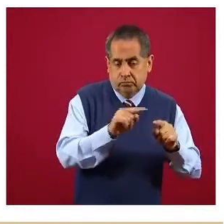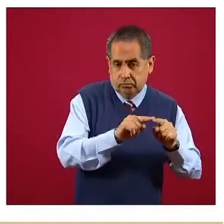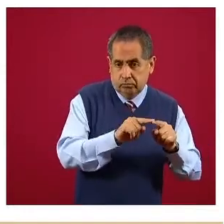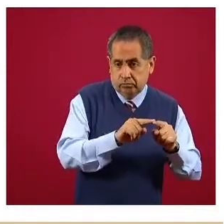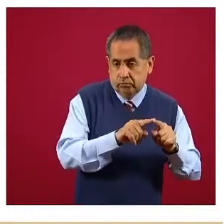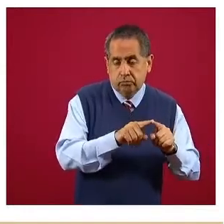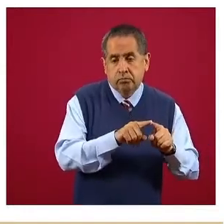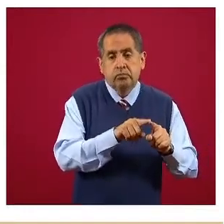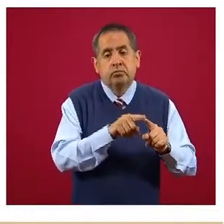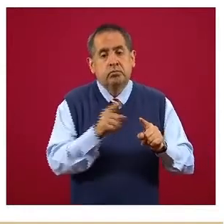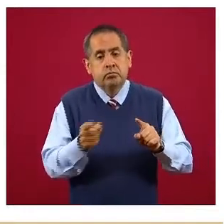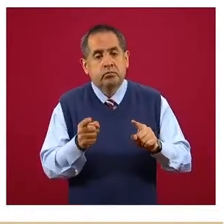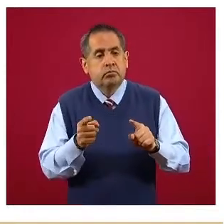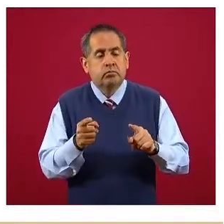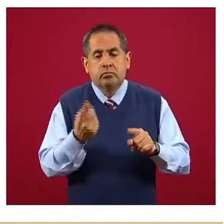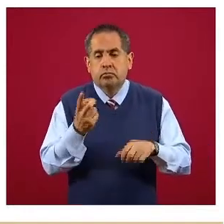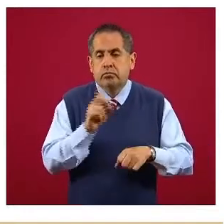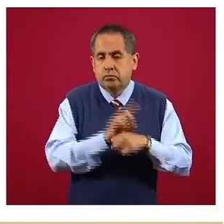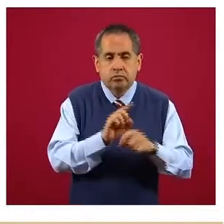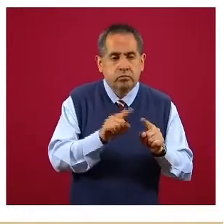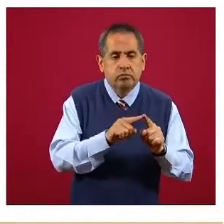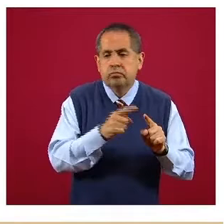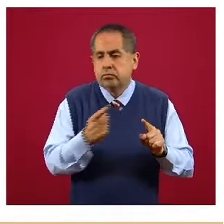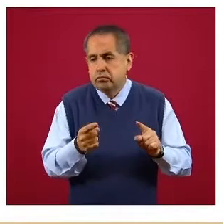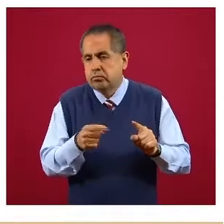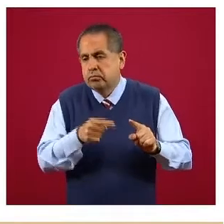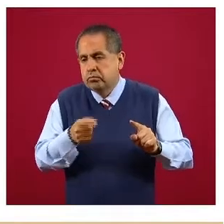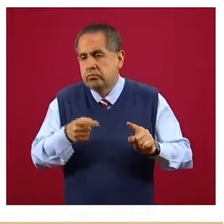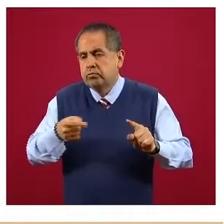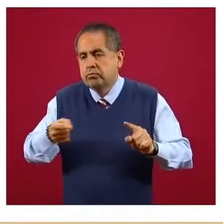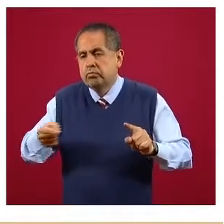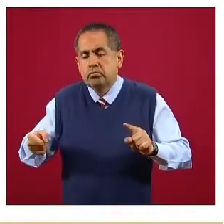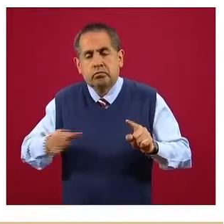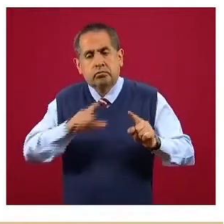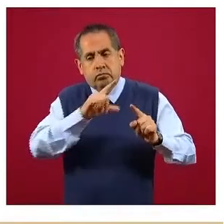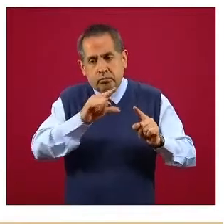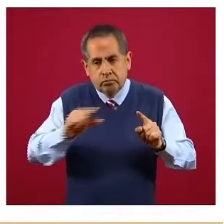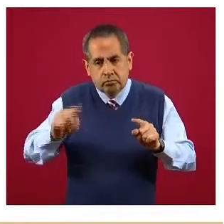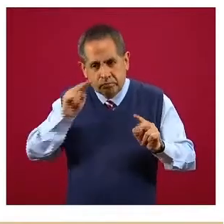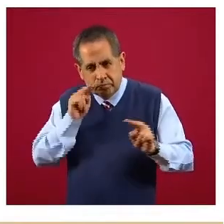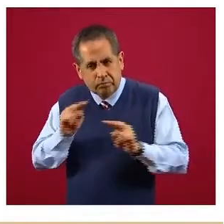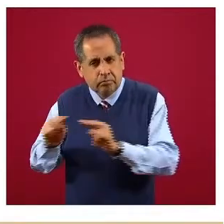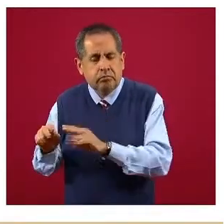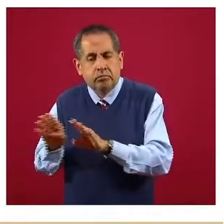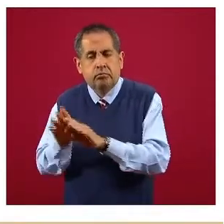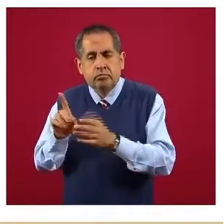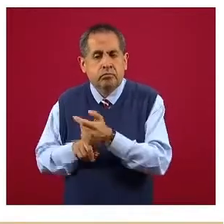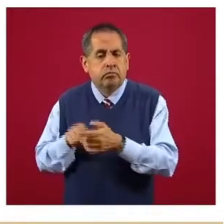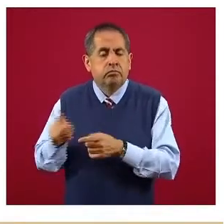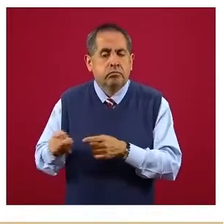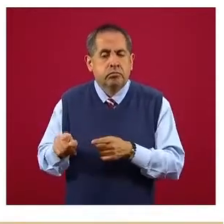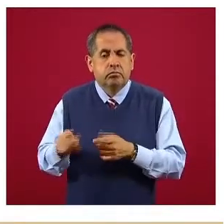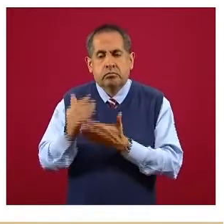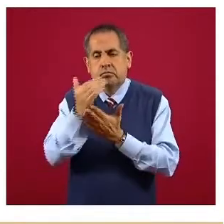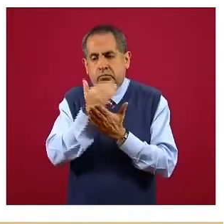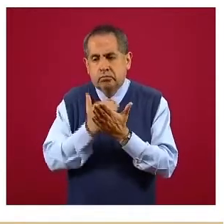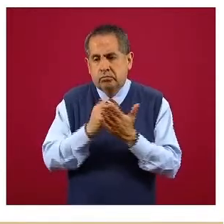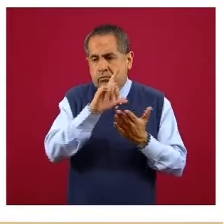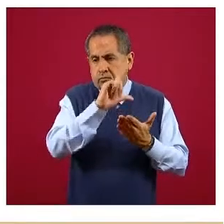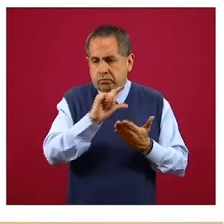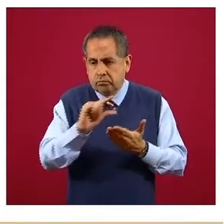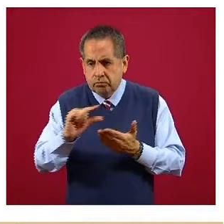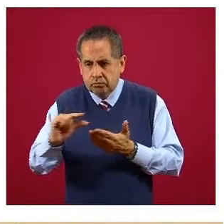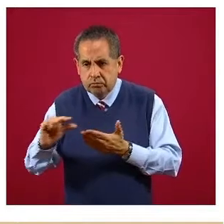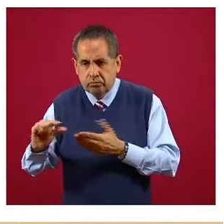30%, ese cambio diario. Pero en la medida que fuimos avanzando, y es donde podemos ver efectivamente la desaceleración de